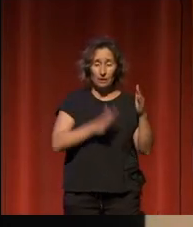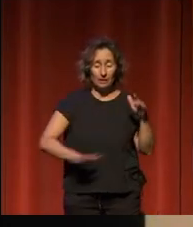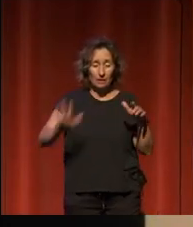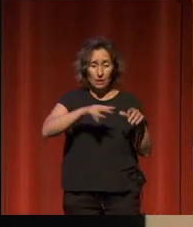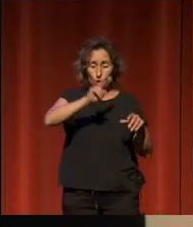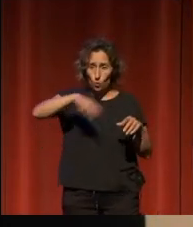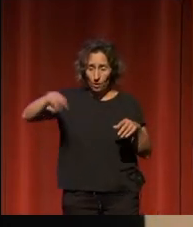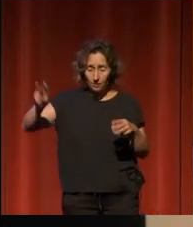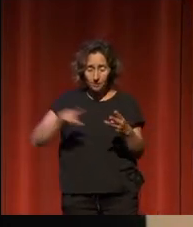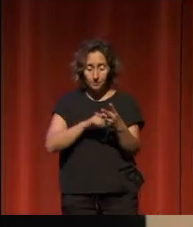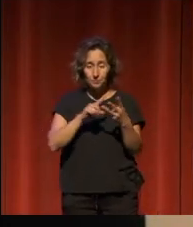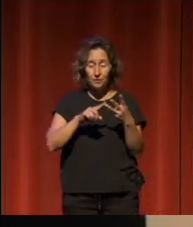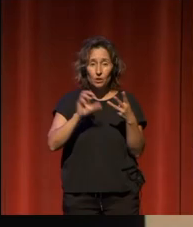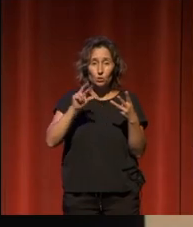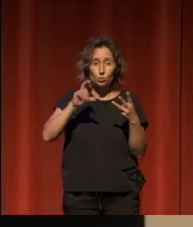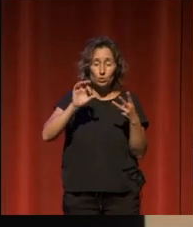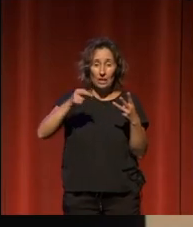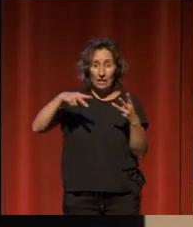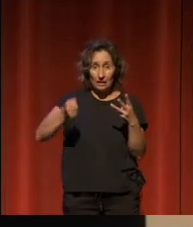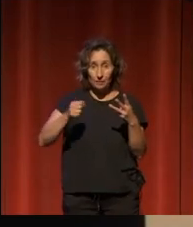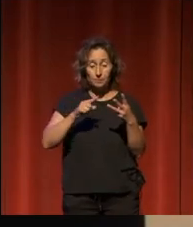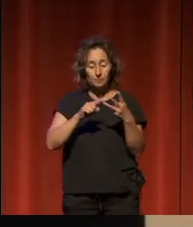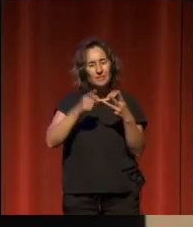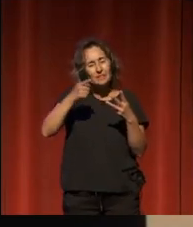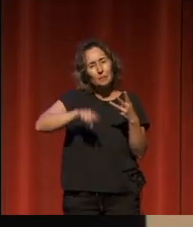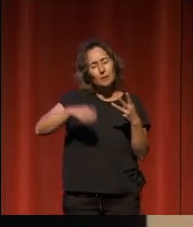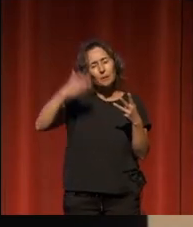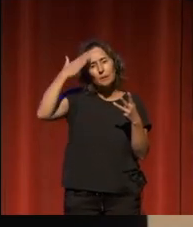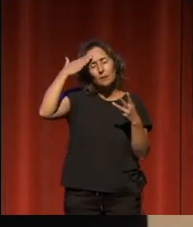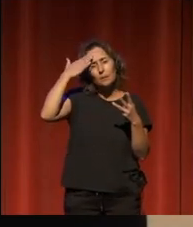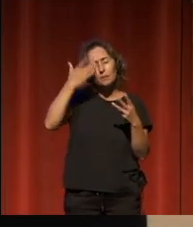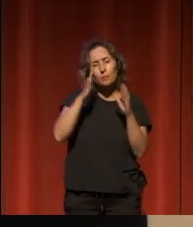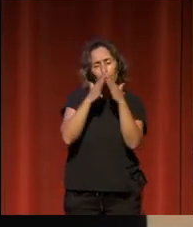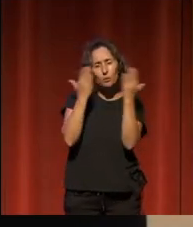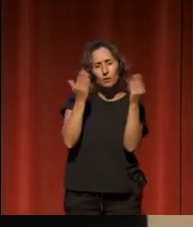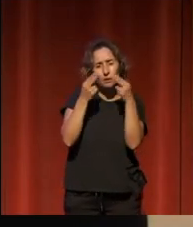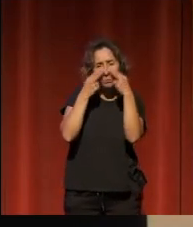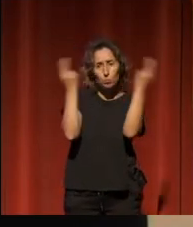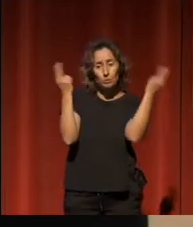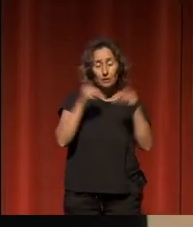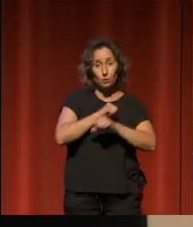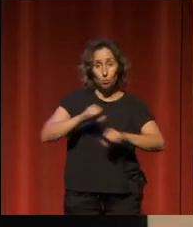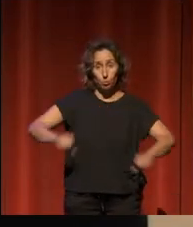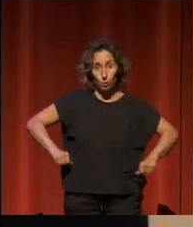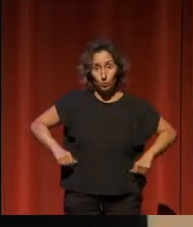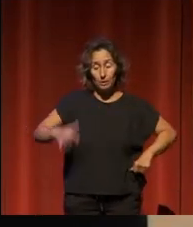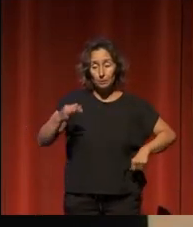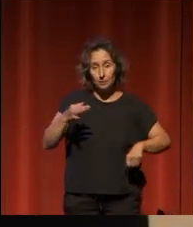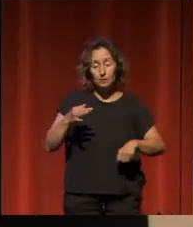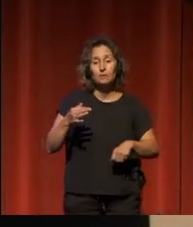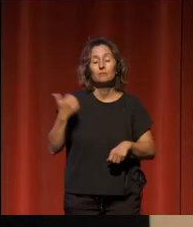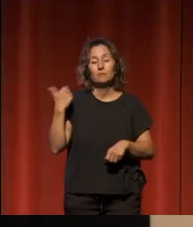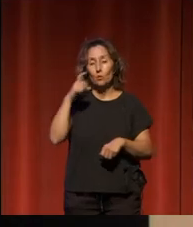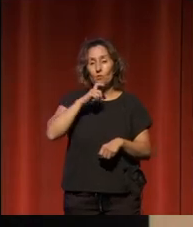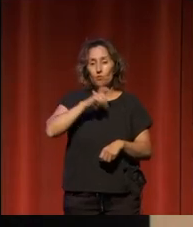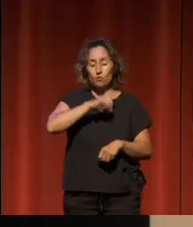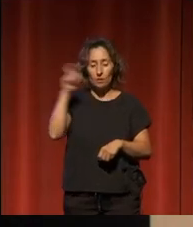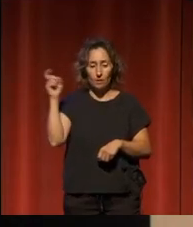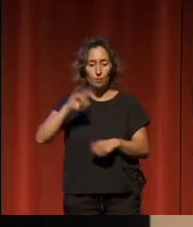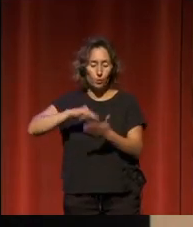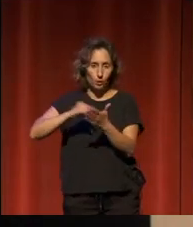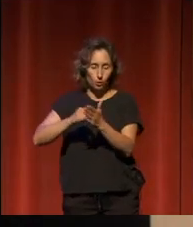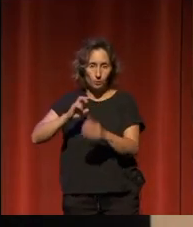Noruega y Susana Silvestre mentora de bibliotecas públicas en Portugal y fundadora de Boot your thinking